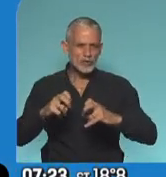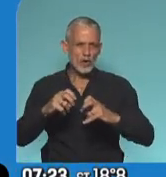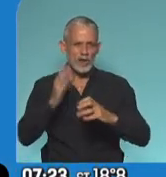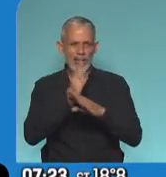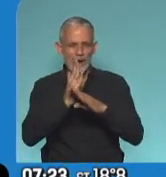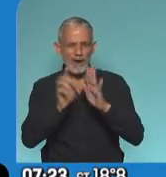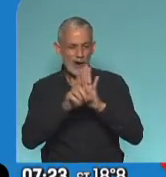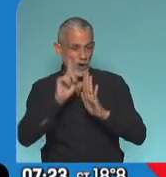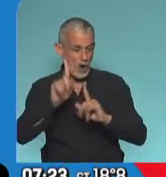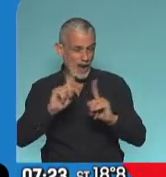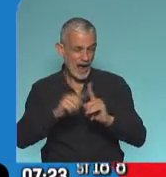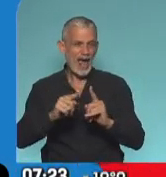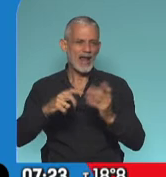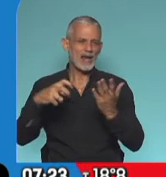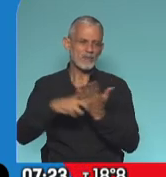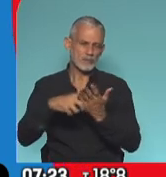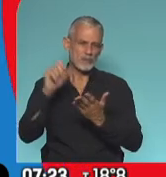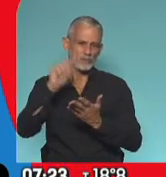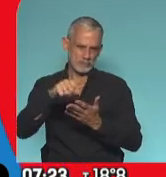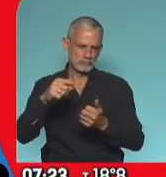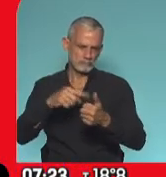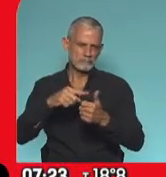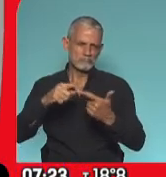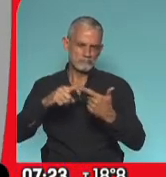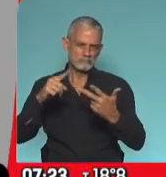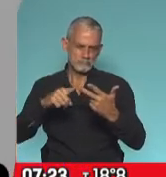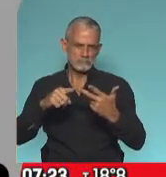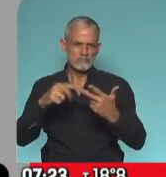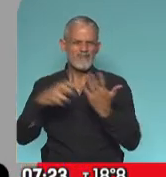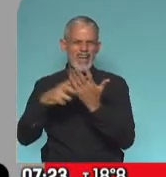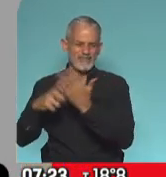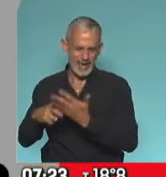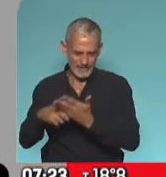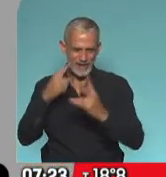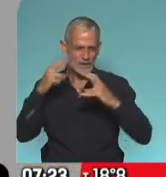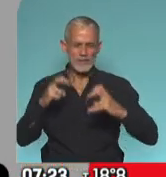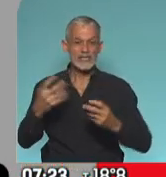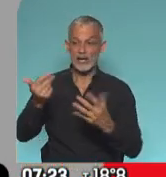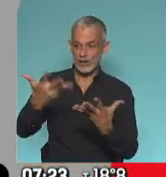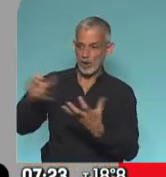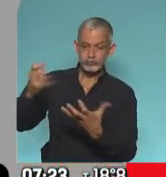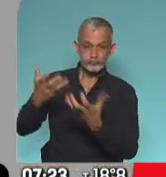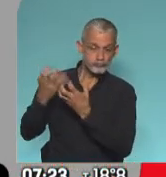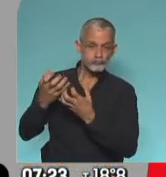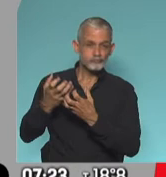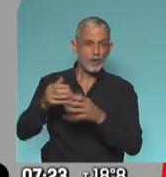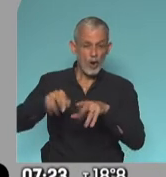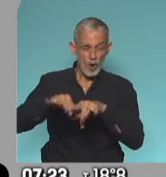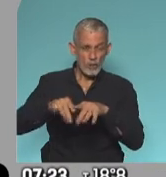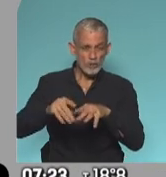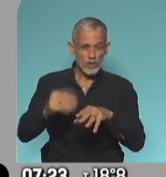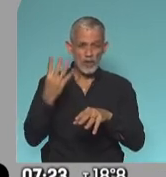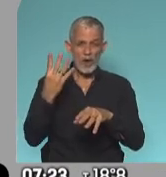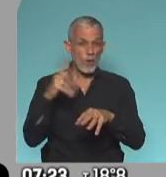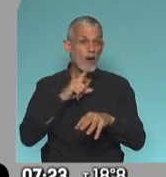auge y los fiscales es ir bien cardona y santiago y llegar vídeo esto fue encontrado en un disco rígido de cuatro terabytes